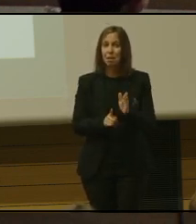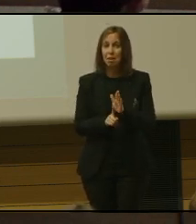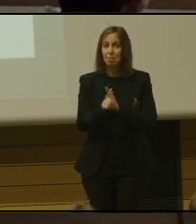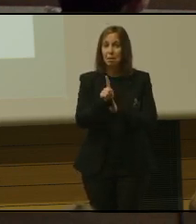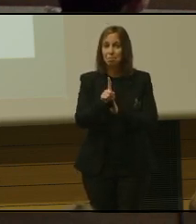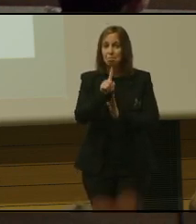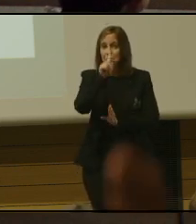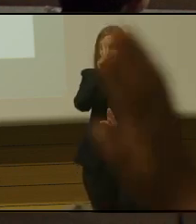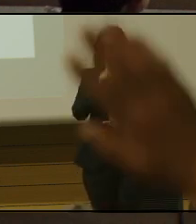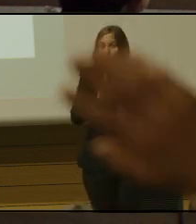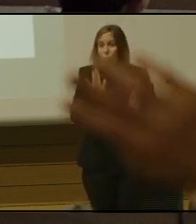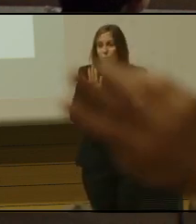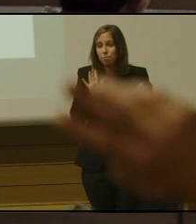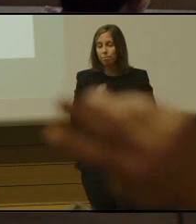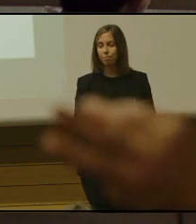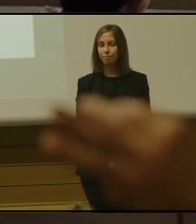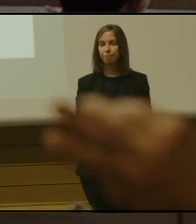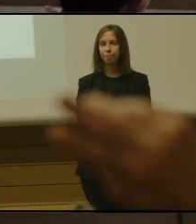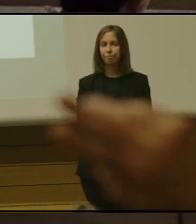¿O no?